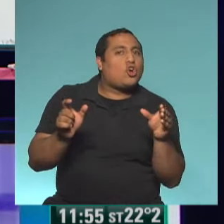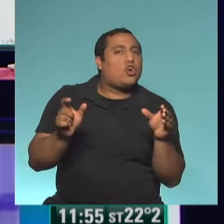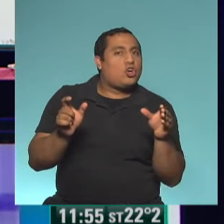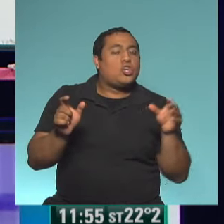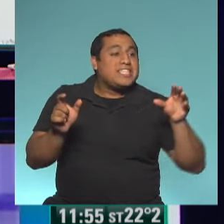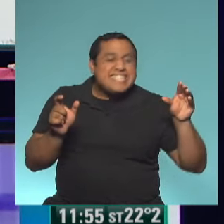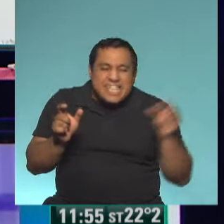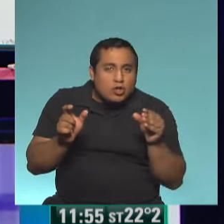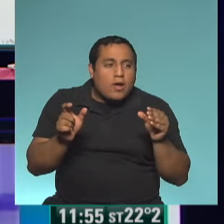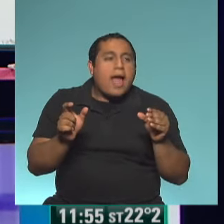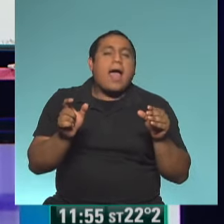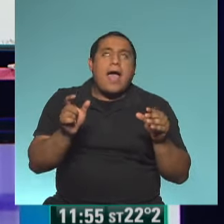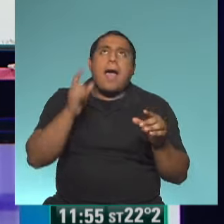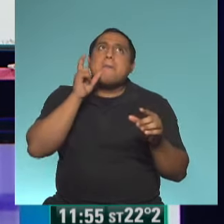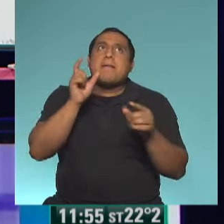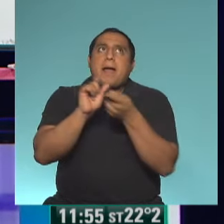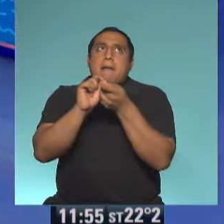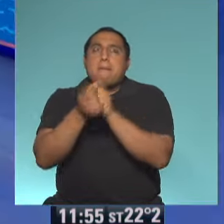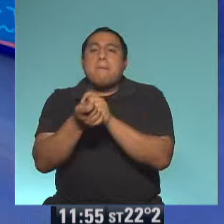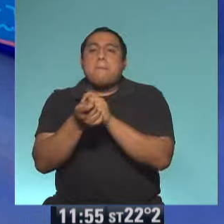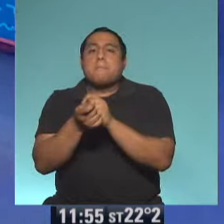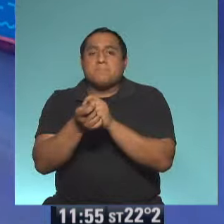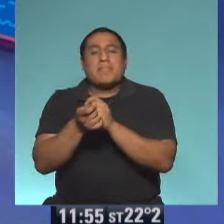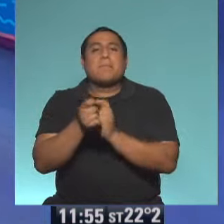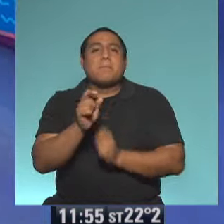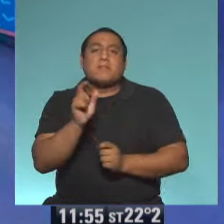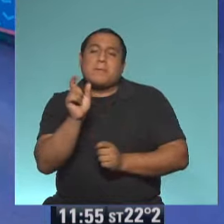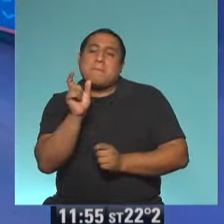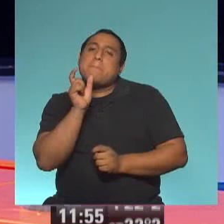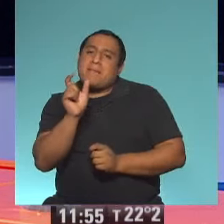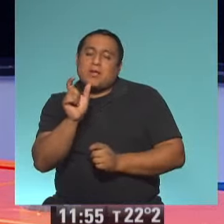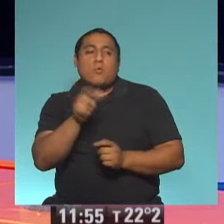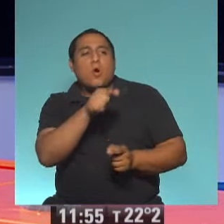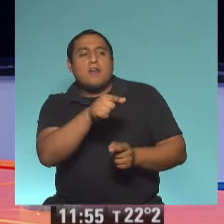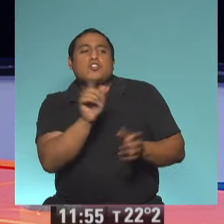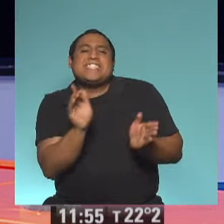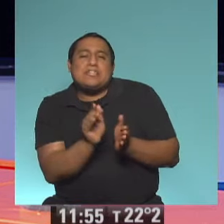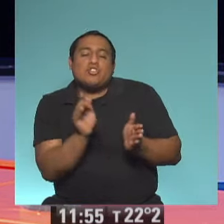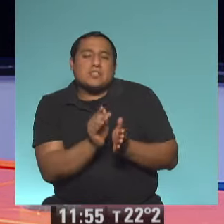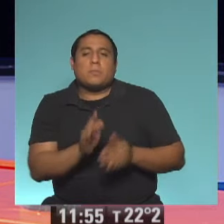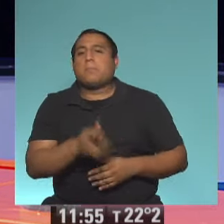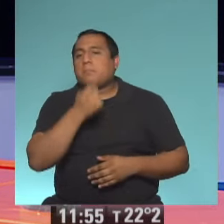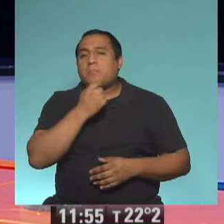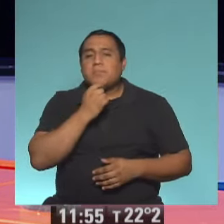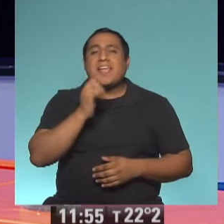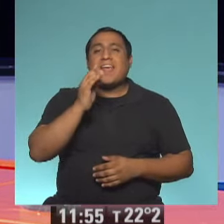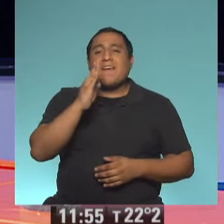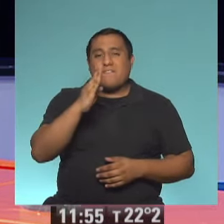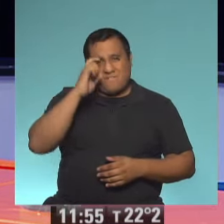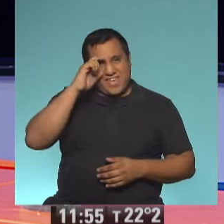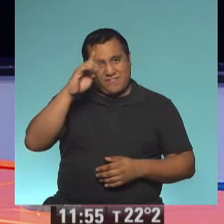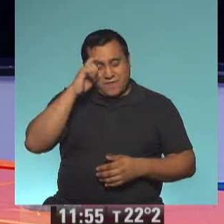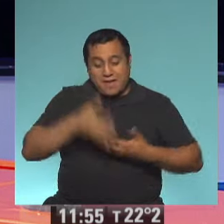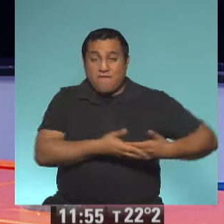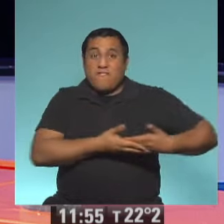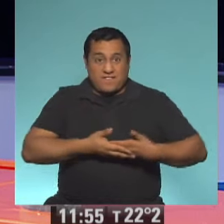algo que es más pequeño, lo achicamos. Claro, viene de diminuto, ¿no? Diminuto, claro. Pequeñito. Por ejemplo, un bebé chiquito